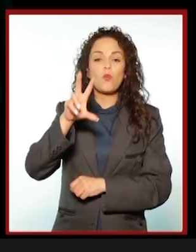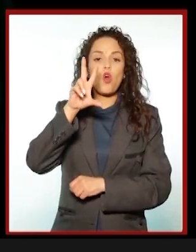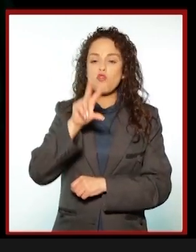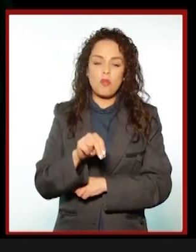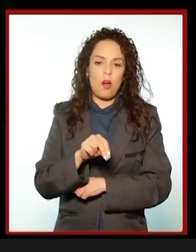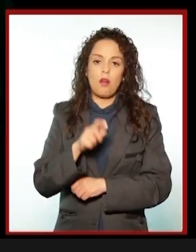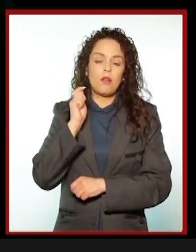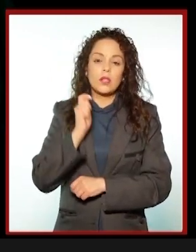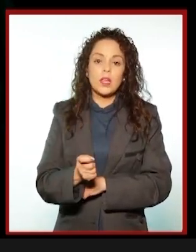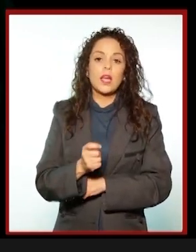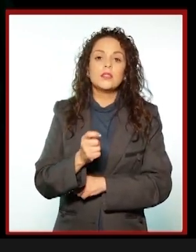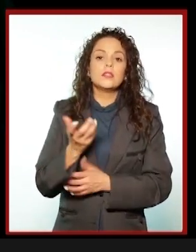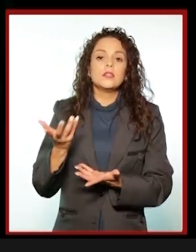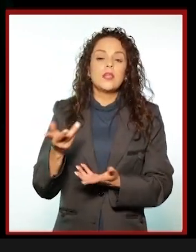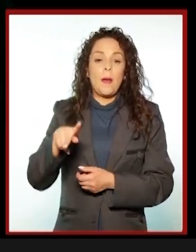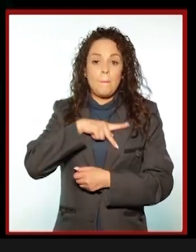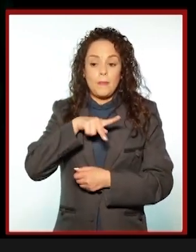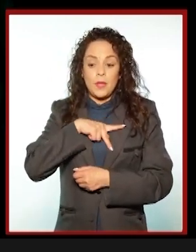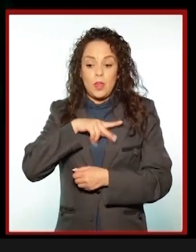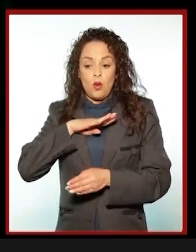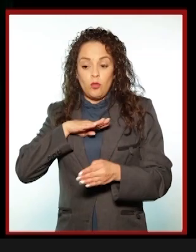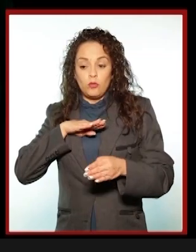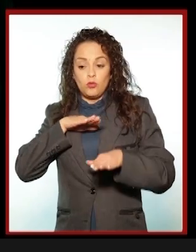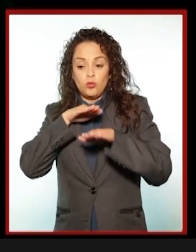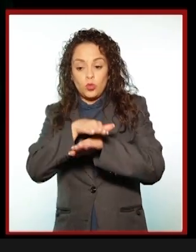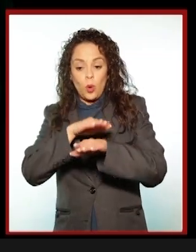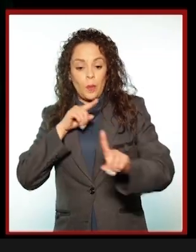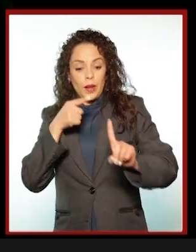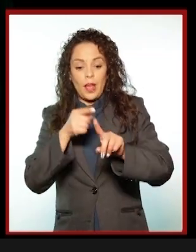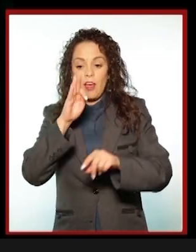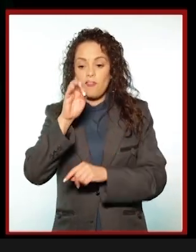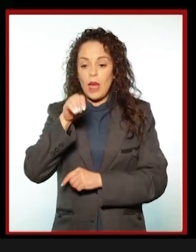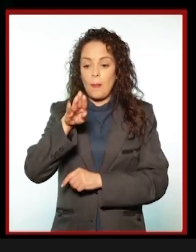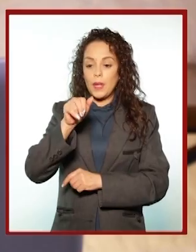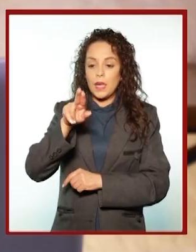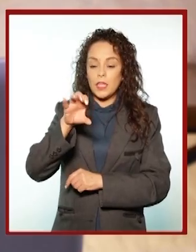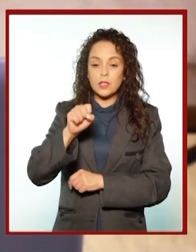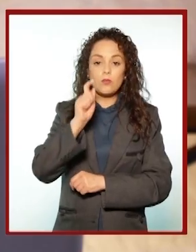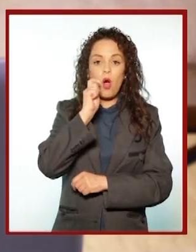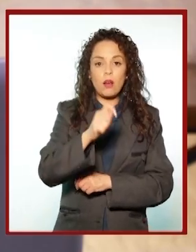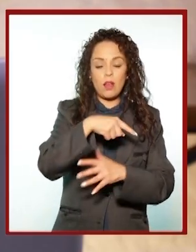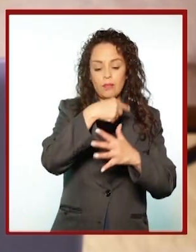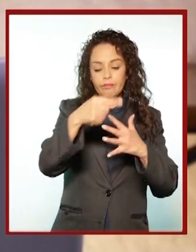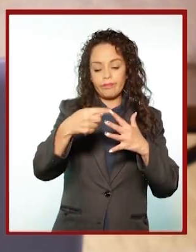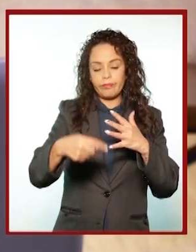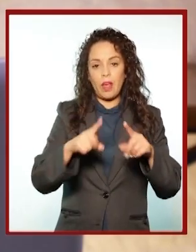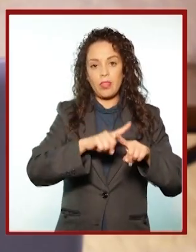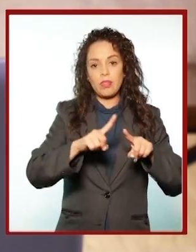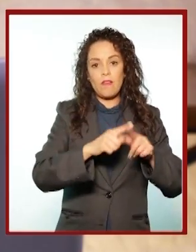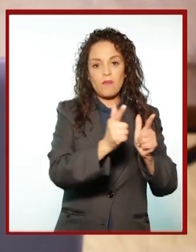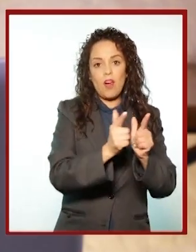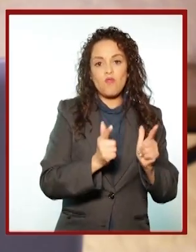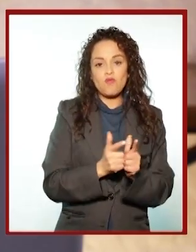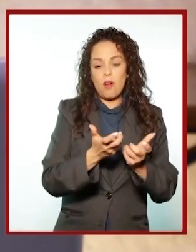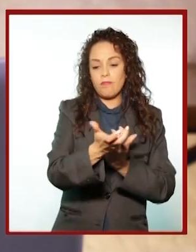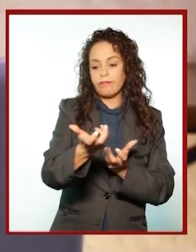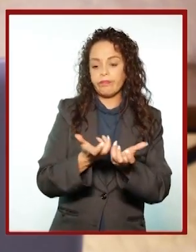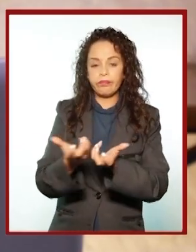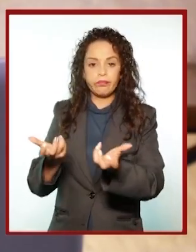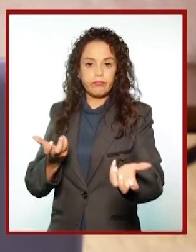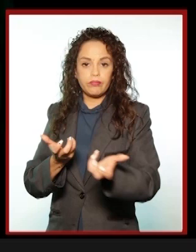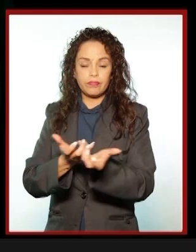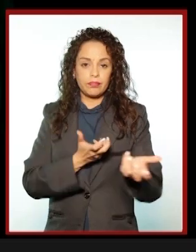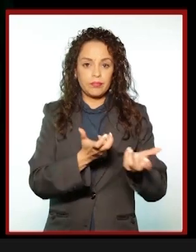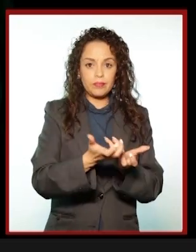feminismos, ¿no? O sea, y en mi caso, como una intención sobre el feminismo interseccional, ¿no? Y